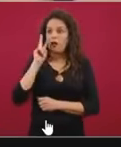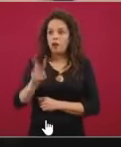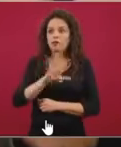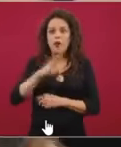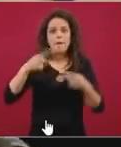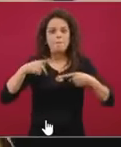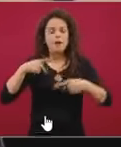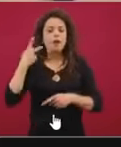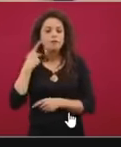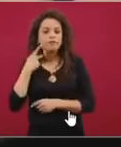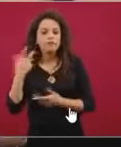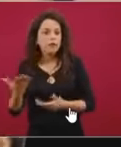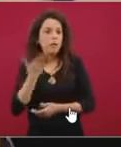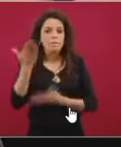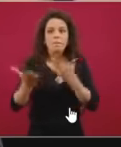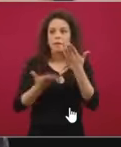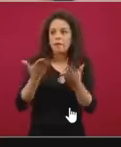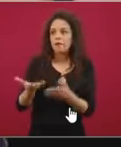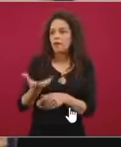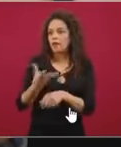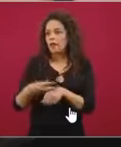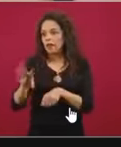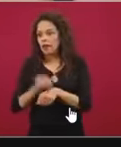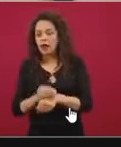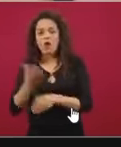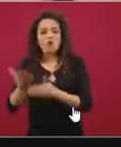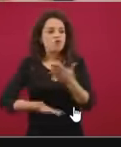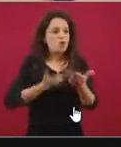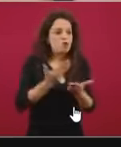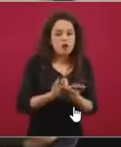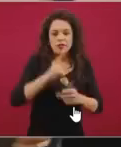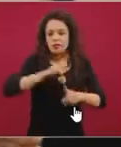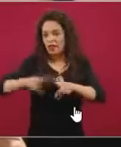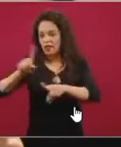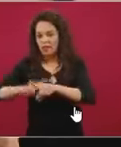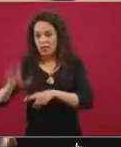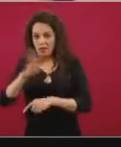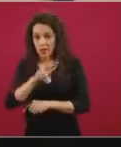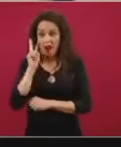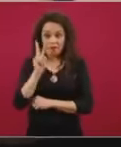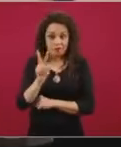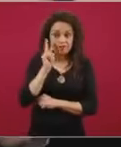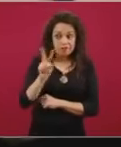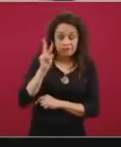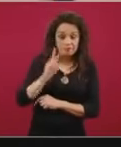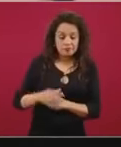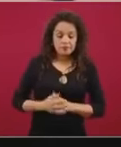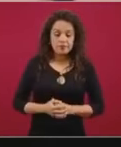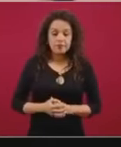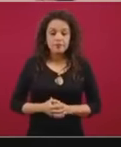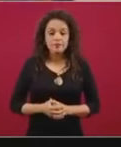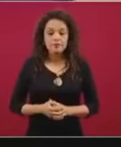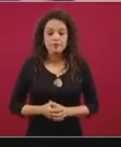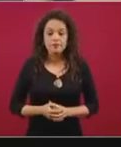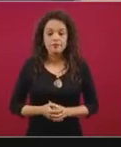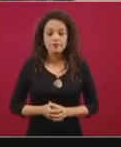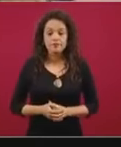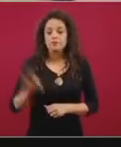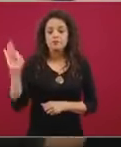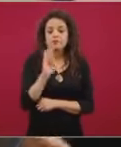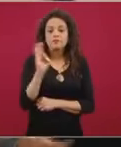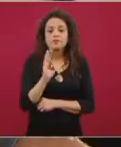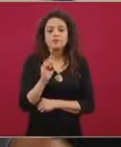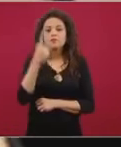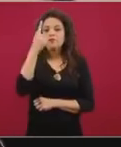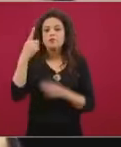ya pidiendo licencia, haciendo propuestas. Que se dé y que se va a dar, ¿no? Que un candidato a